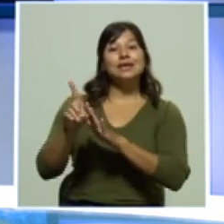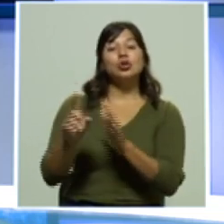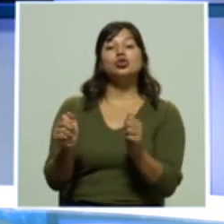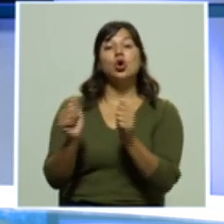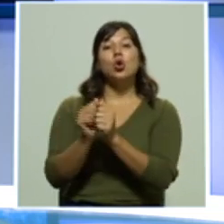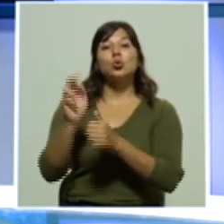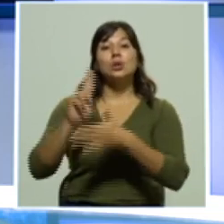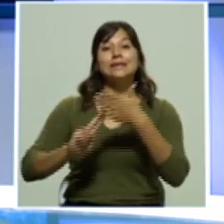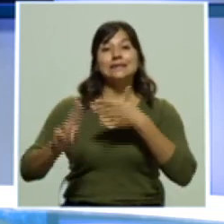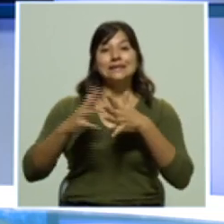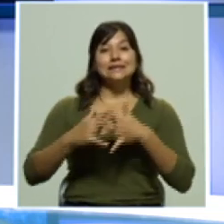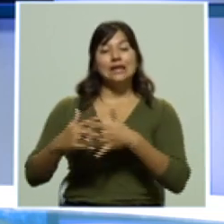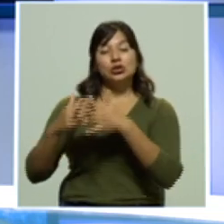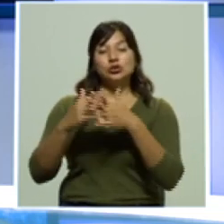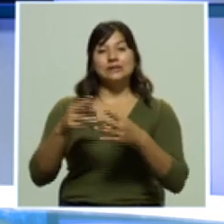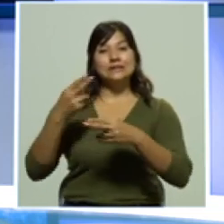Oxford.